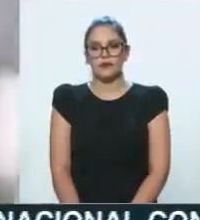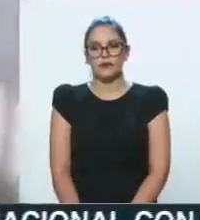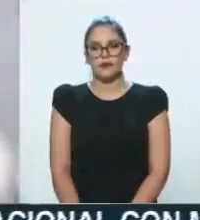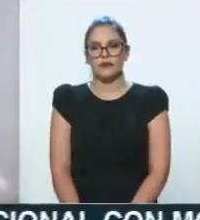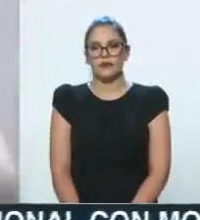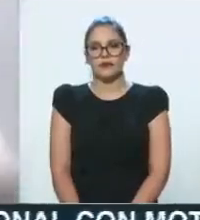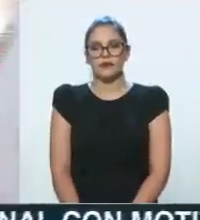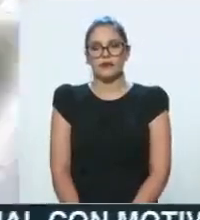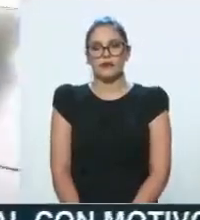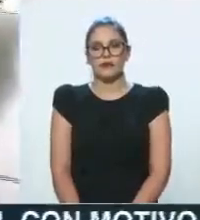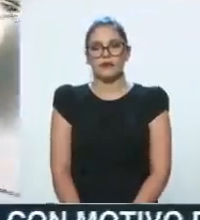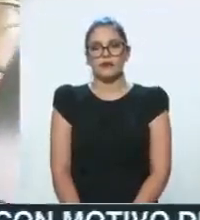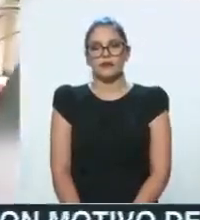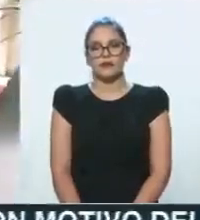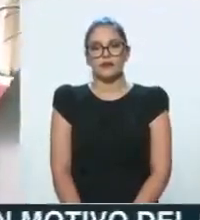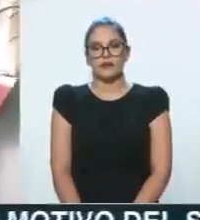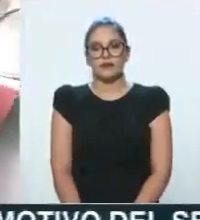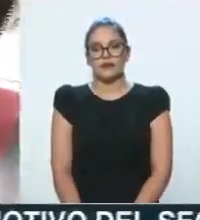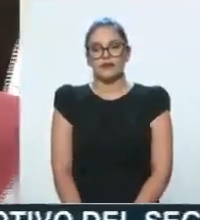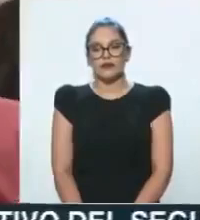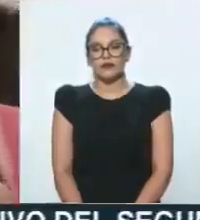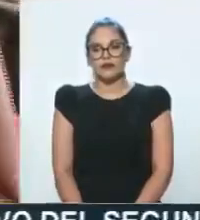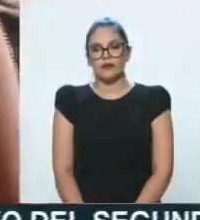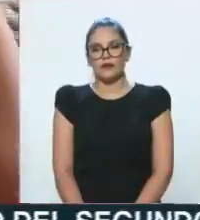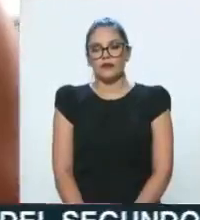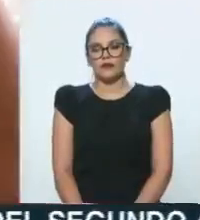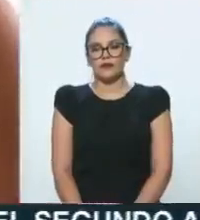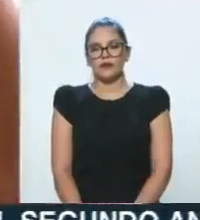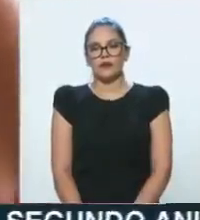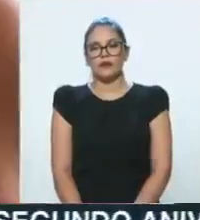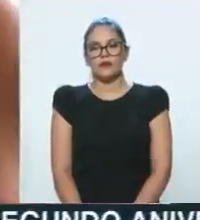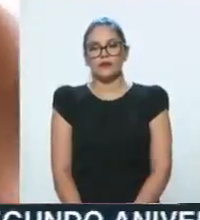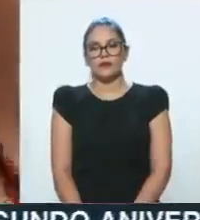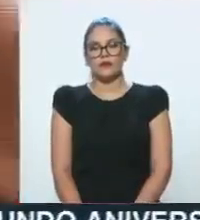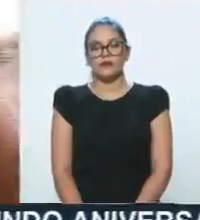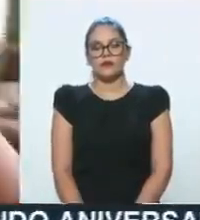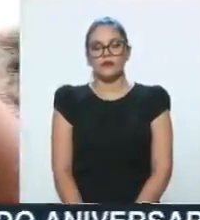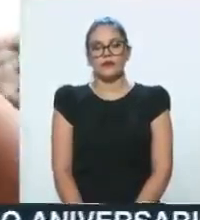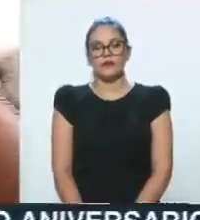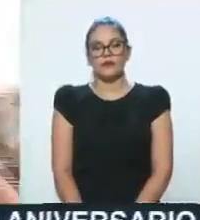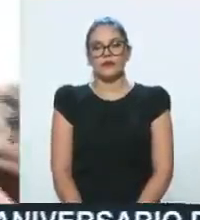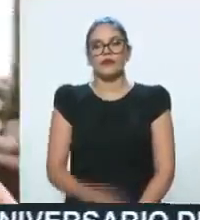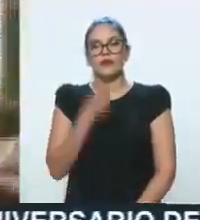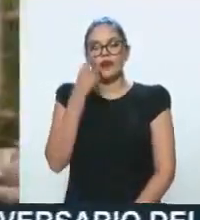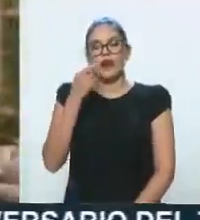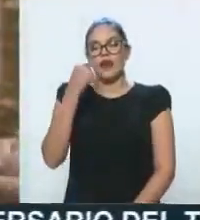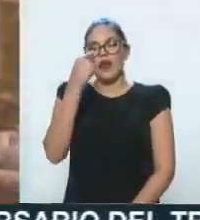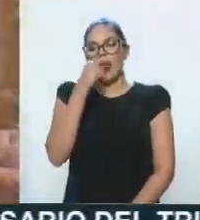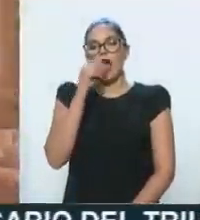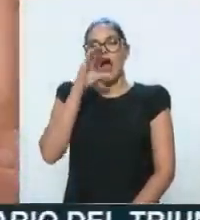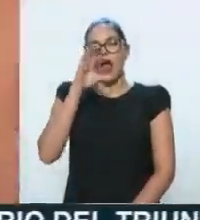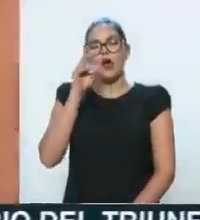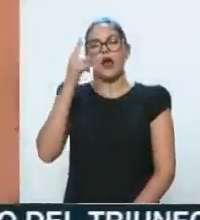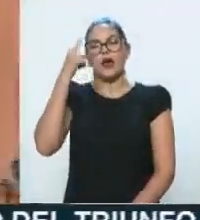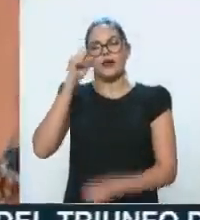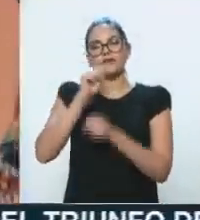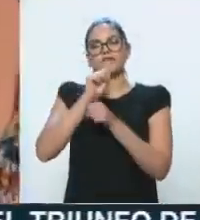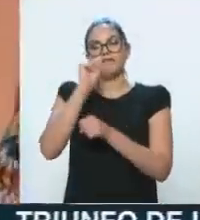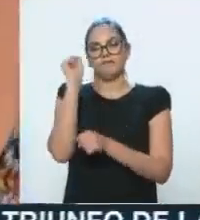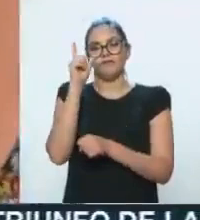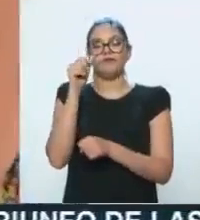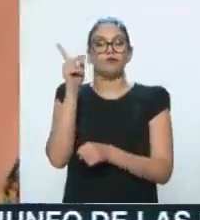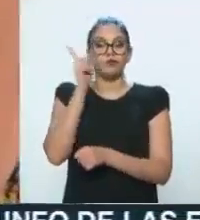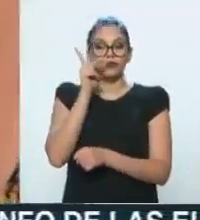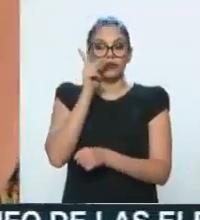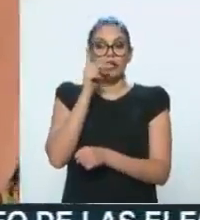favor. Su cabeza me va a abrir la boca, va a hacer su cabeza un poco hacia atrás y voy a tomar la muestra. Los resultados los va